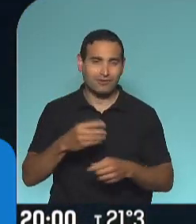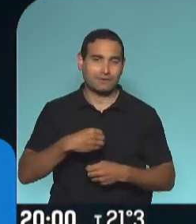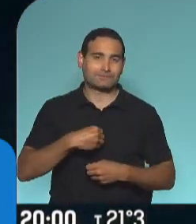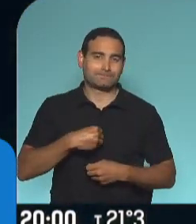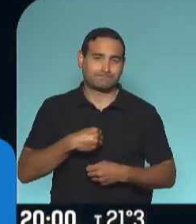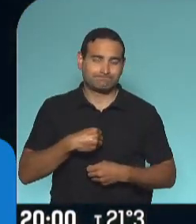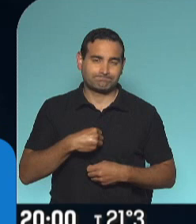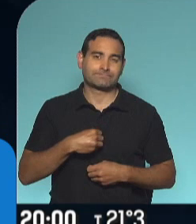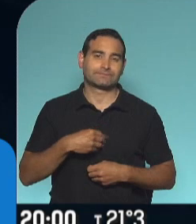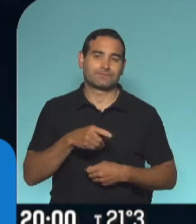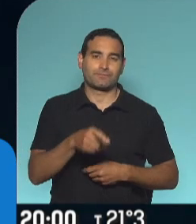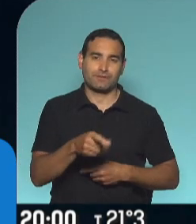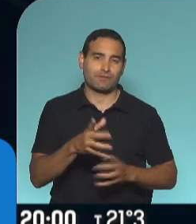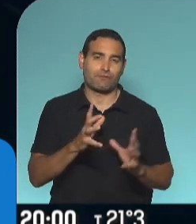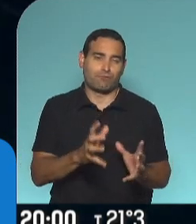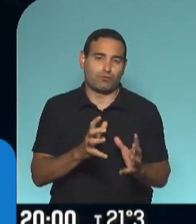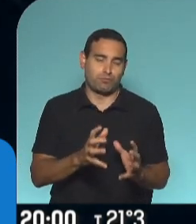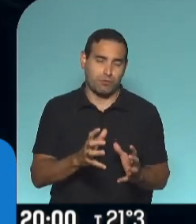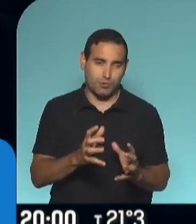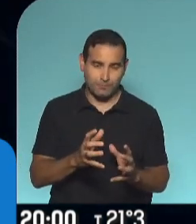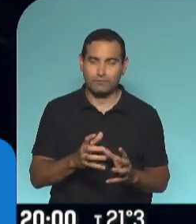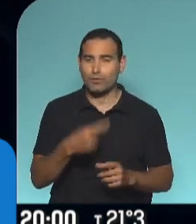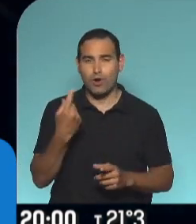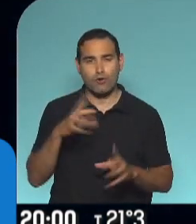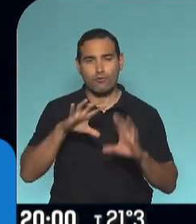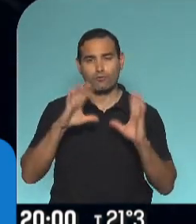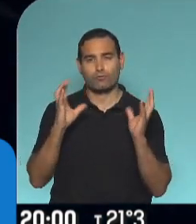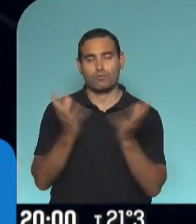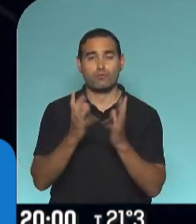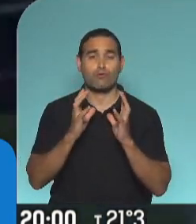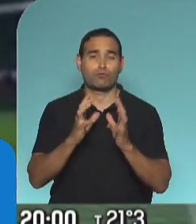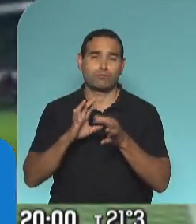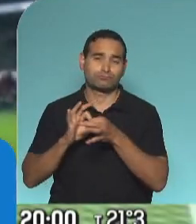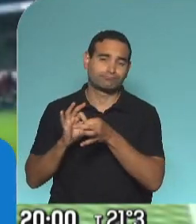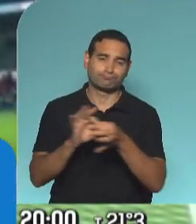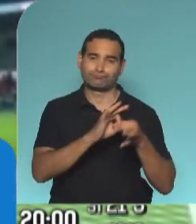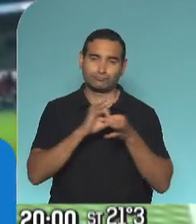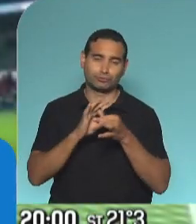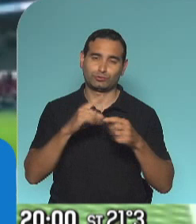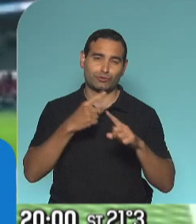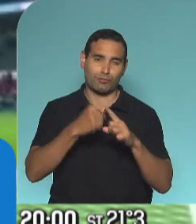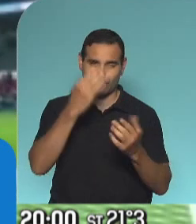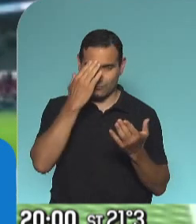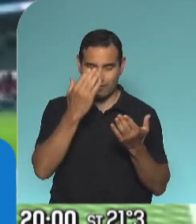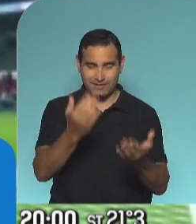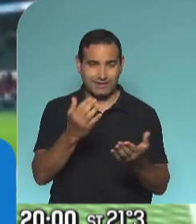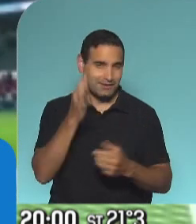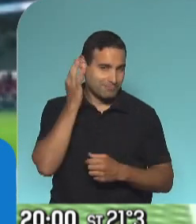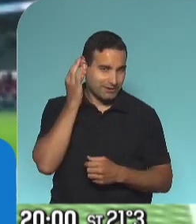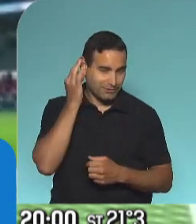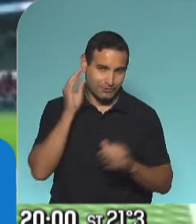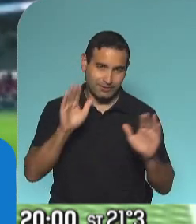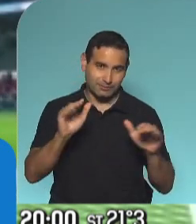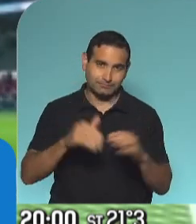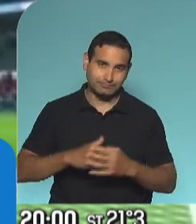sus pies. El fútbol unificó en un solo corazón y en una misma lágrima el adiós al